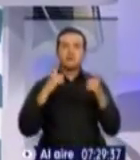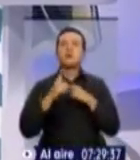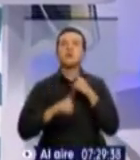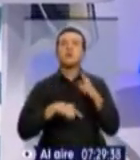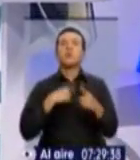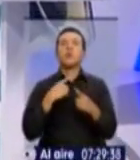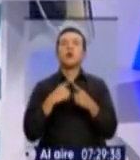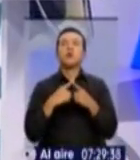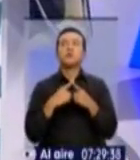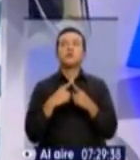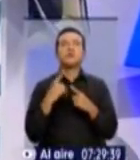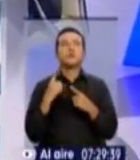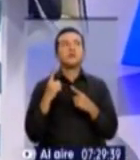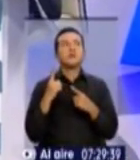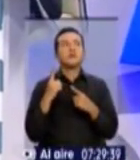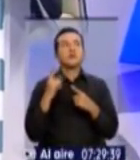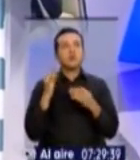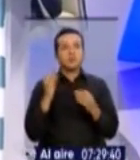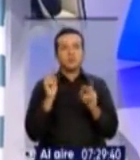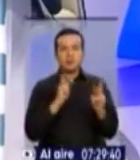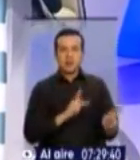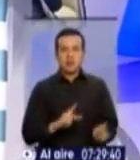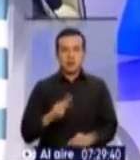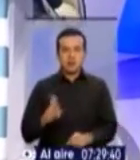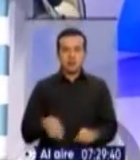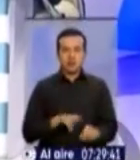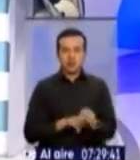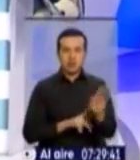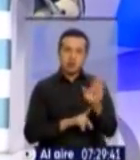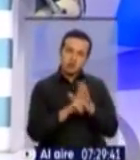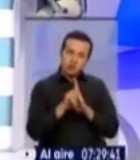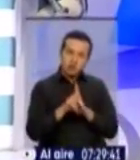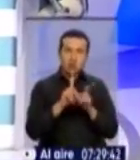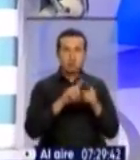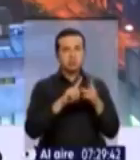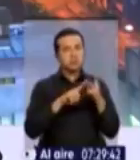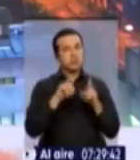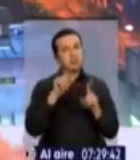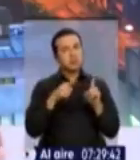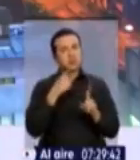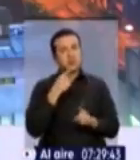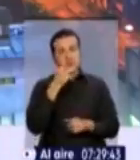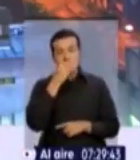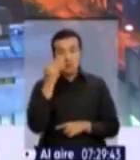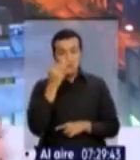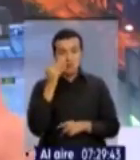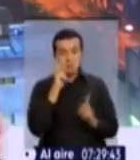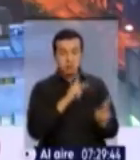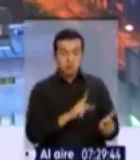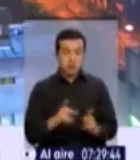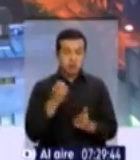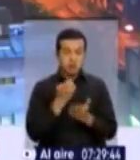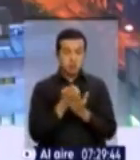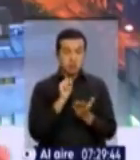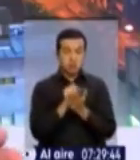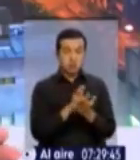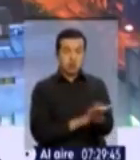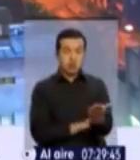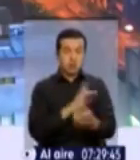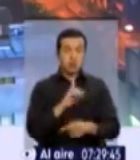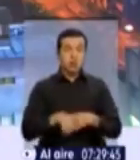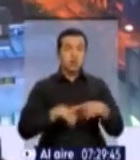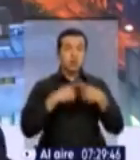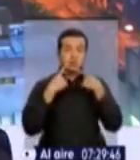junto con el plan nacional de desarrollo otros indican incluso que el verdadero plan económico programa económico sea luego de la consulta